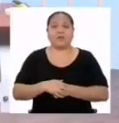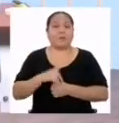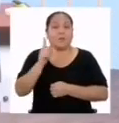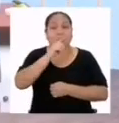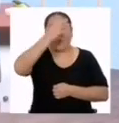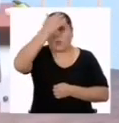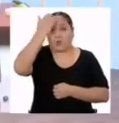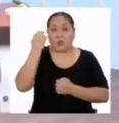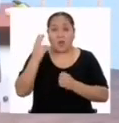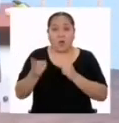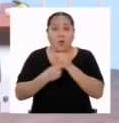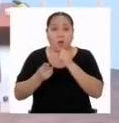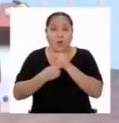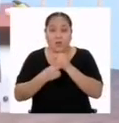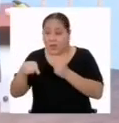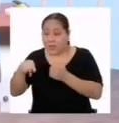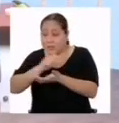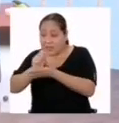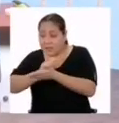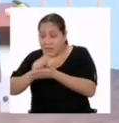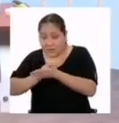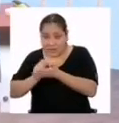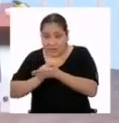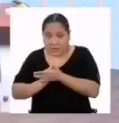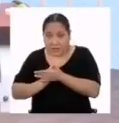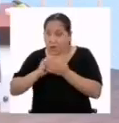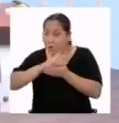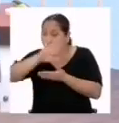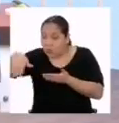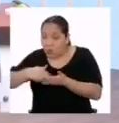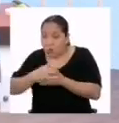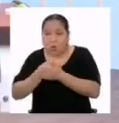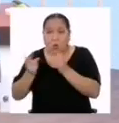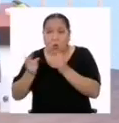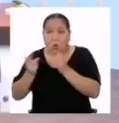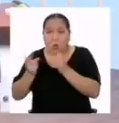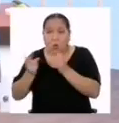olviden archivar su resumen y los apuntes que usaron para elaborarlo en su portafolio.